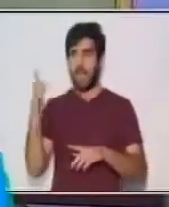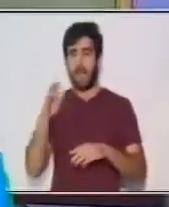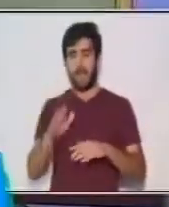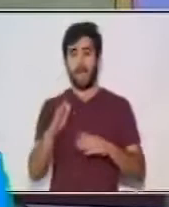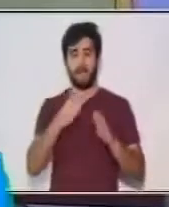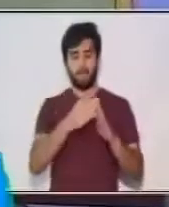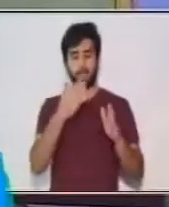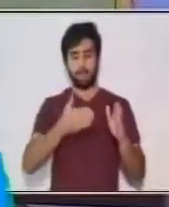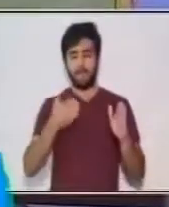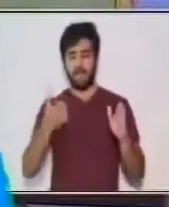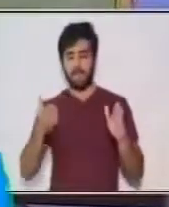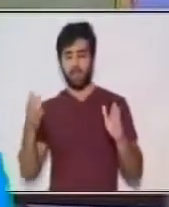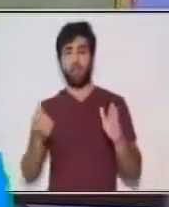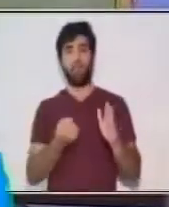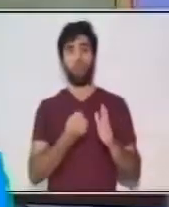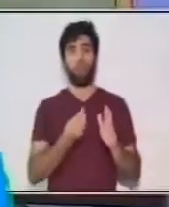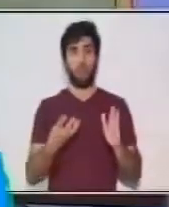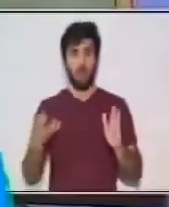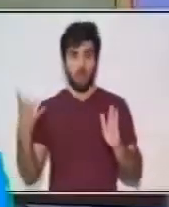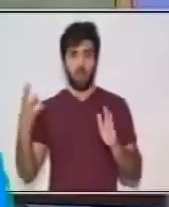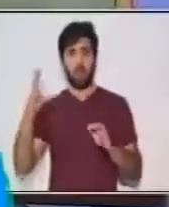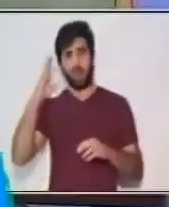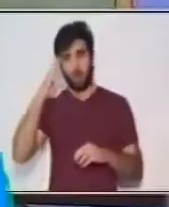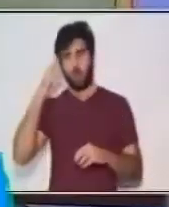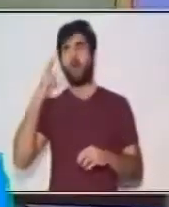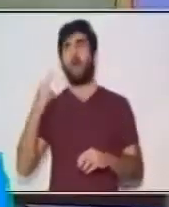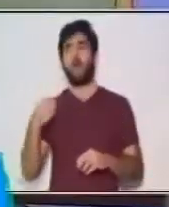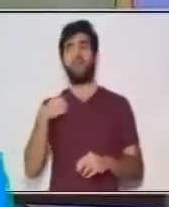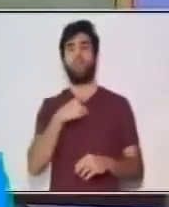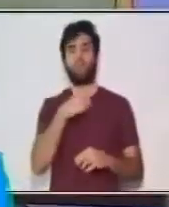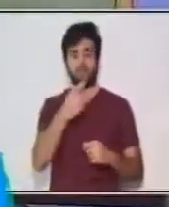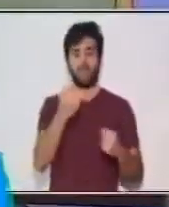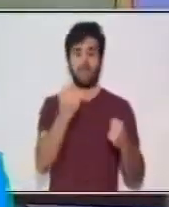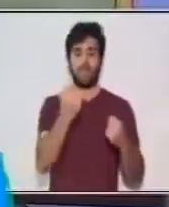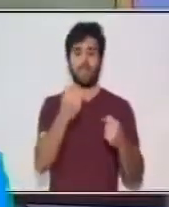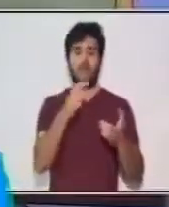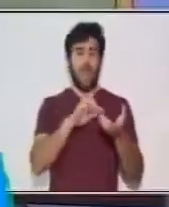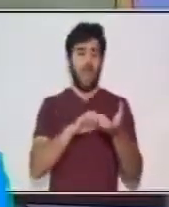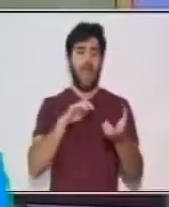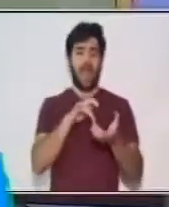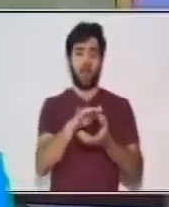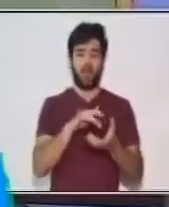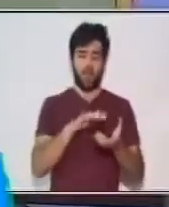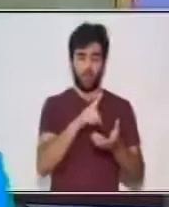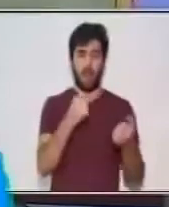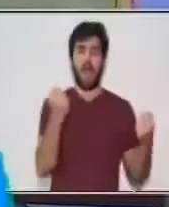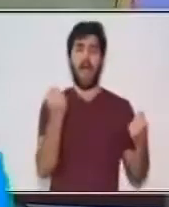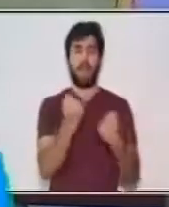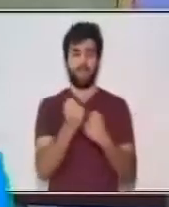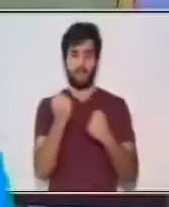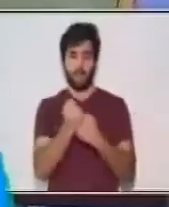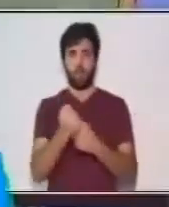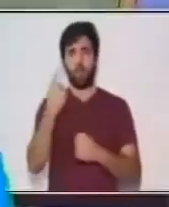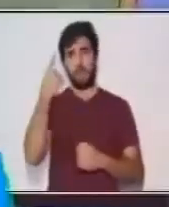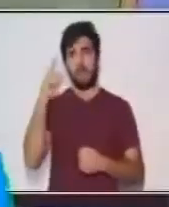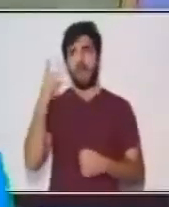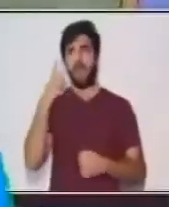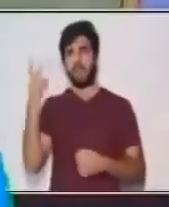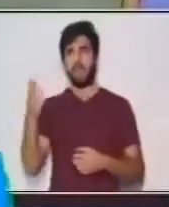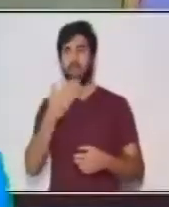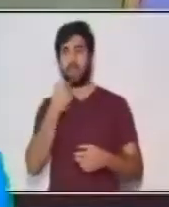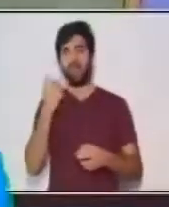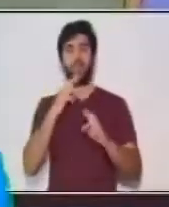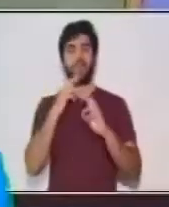Hicimos algunos ejercicios y fuimos apoyándonos de la calculadora para encontrar el patrón. También